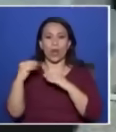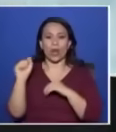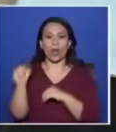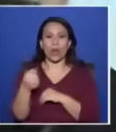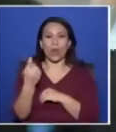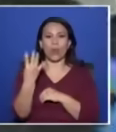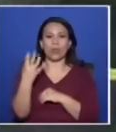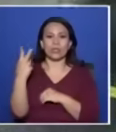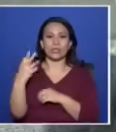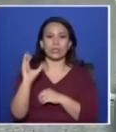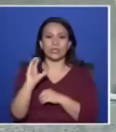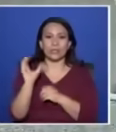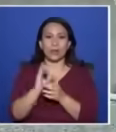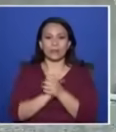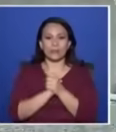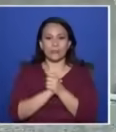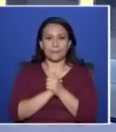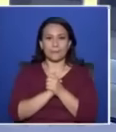$61.42.